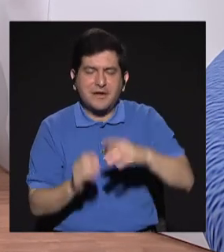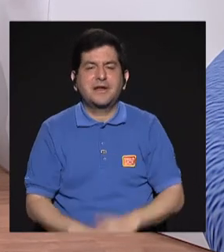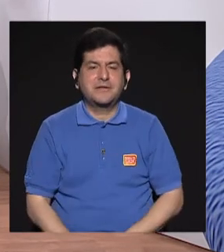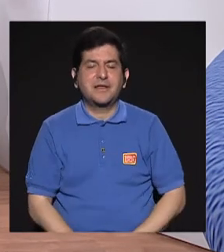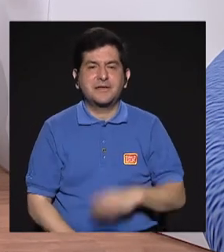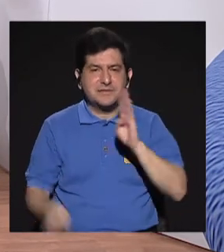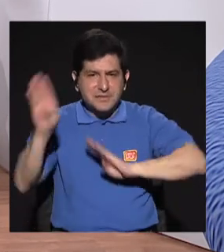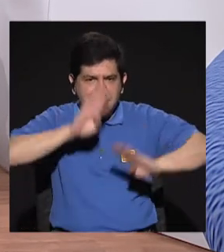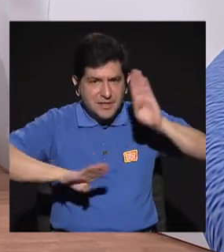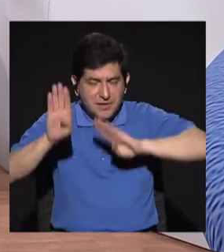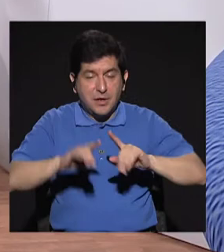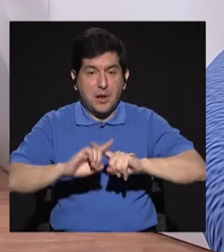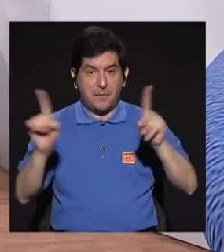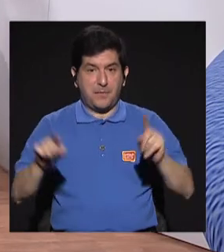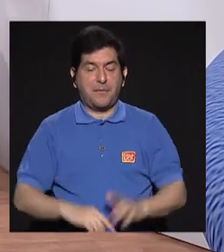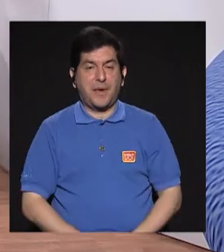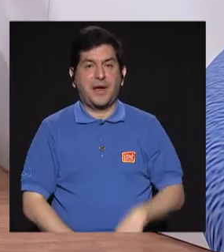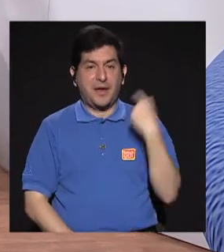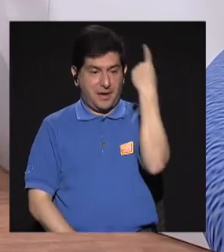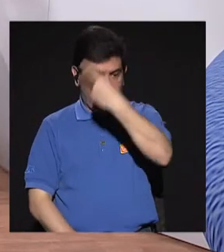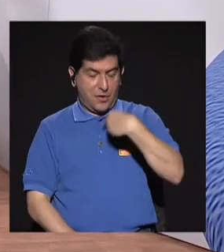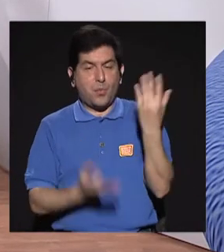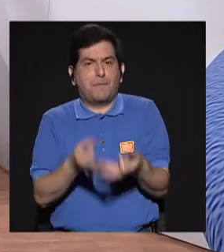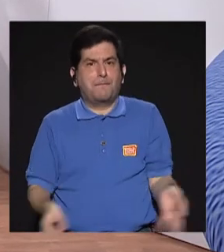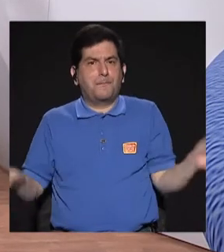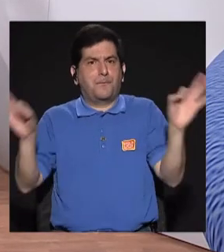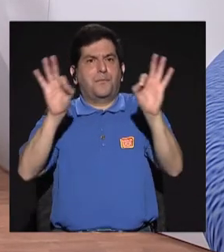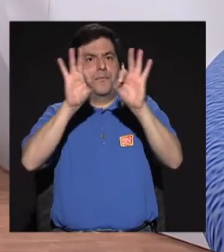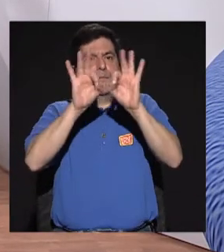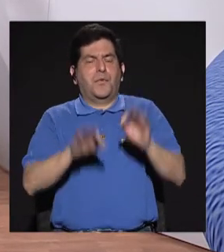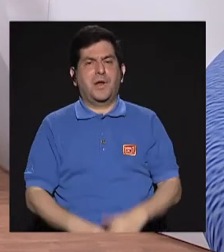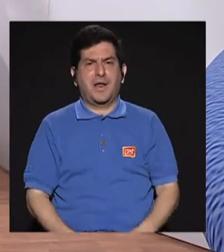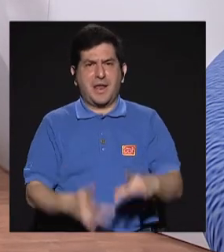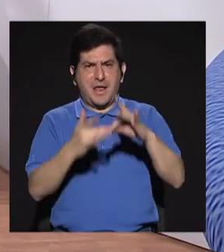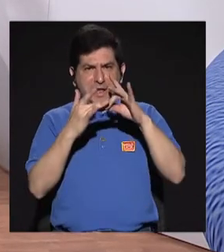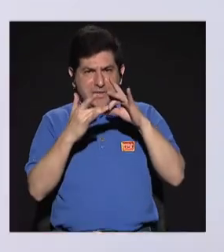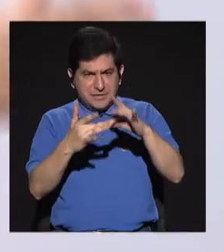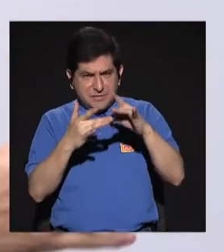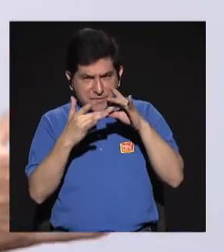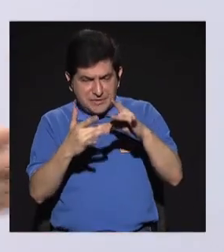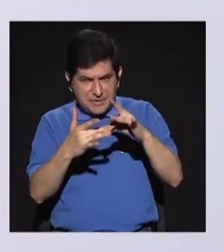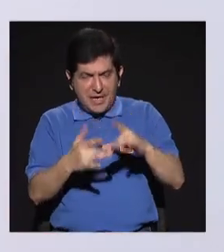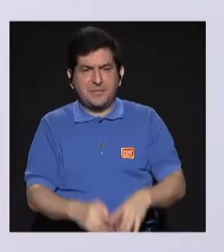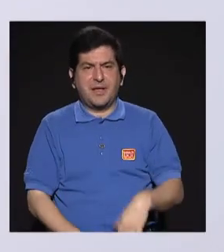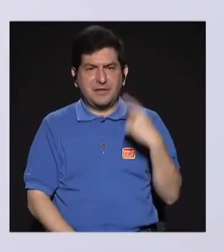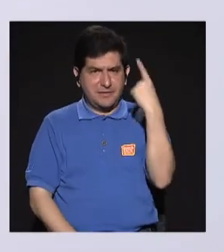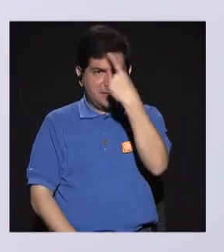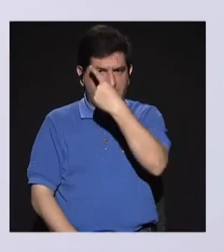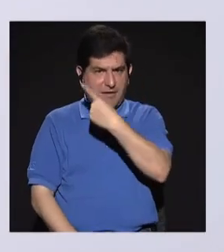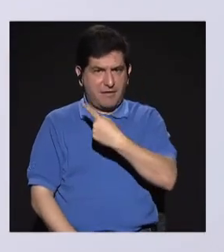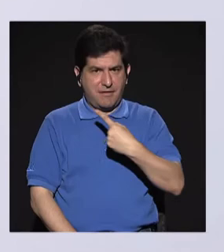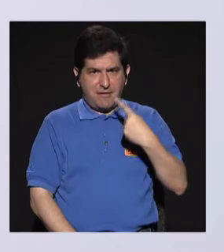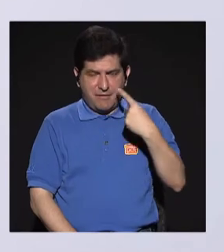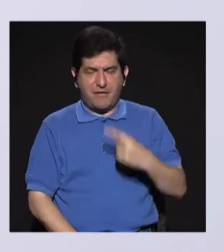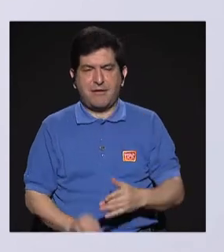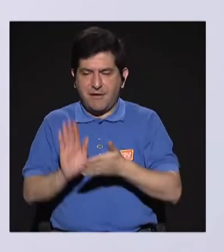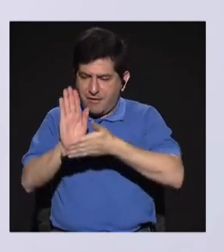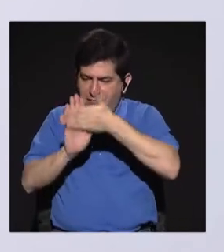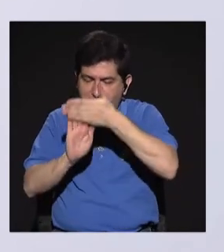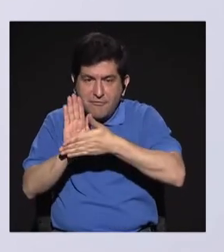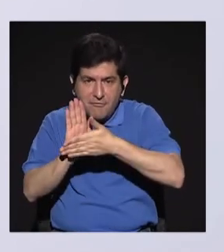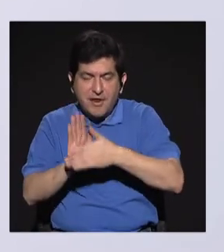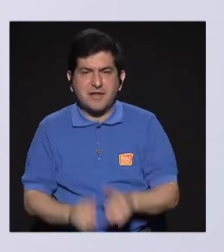pero en la reconstrucción si el cráneo es fundamental principalmente la parte del ex plano cráneo que es la parte frontal